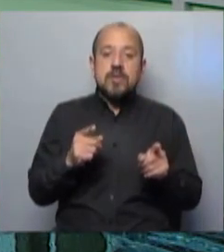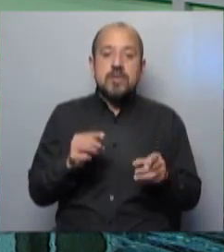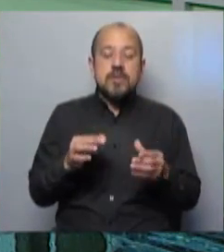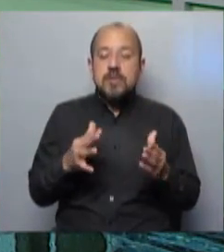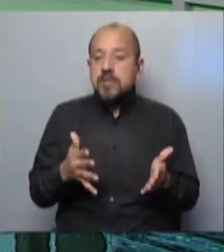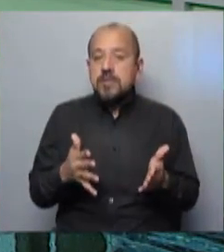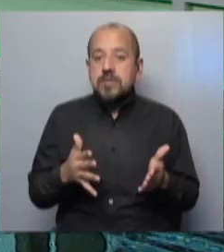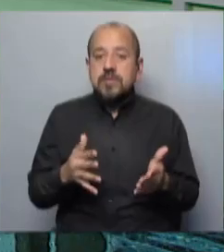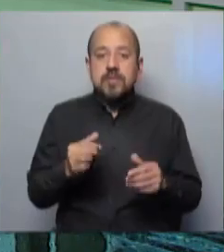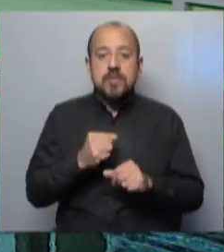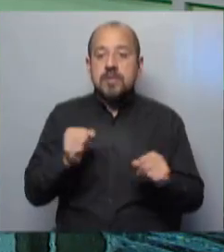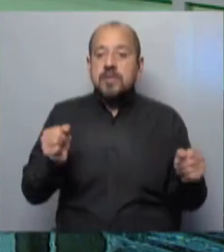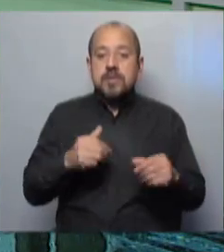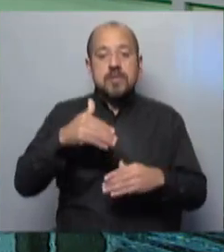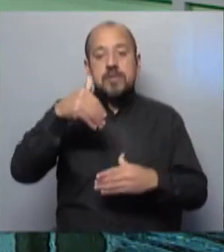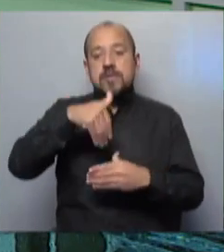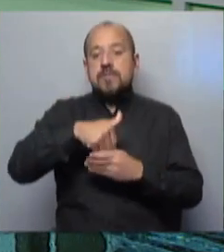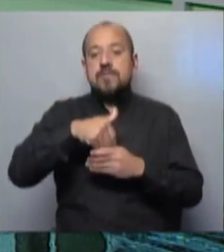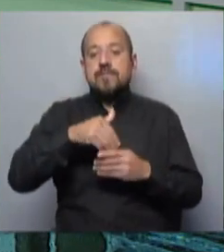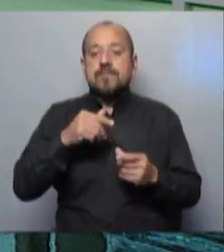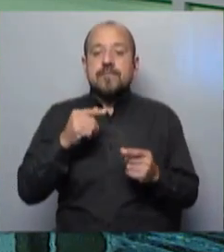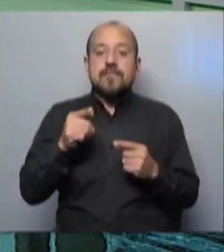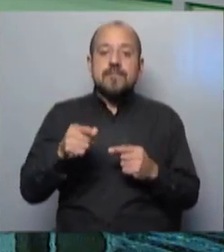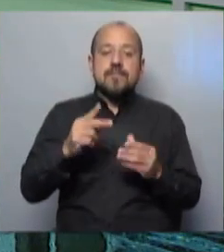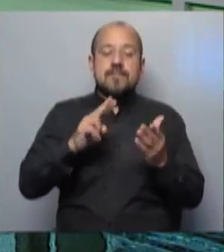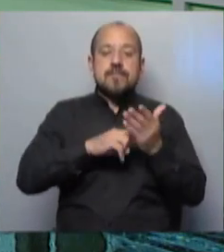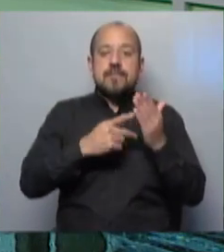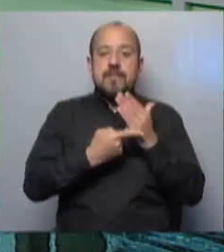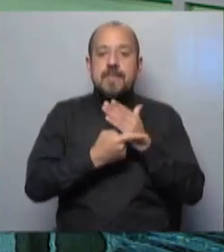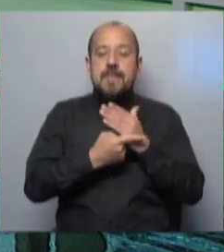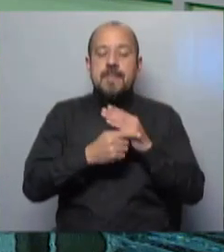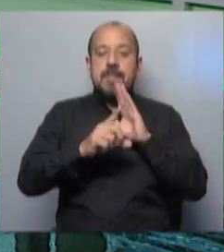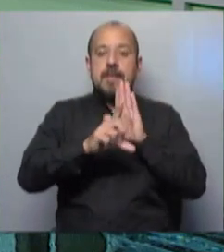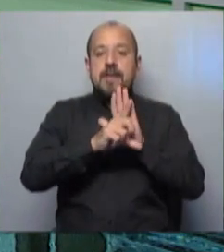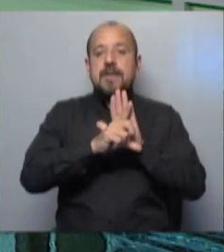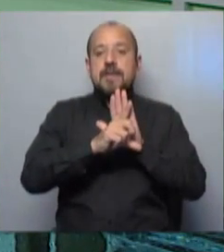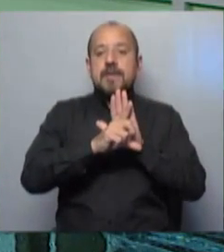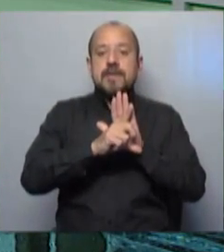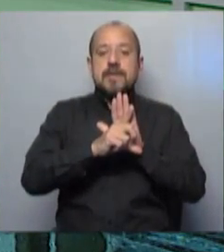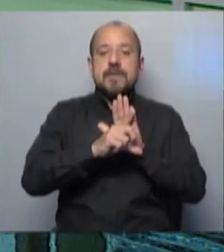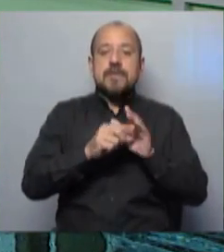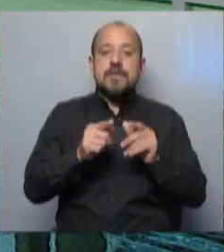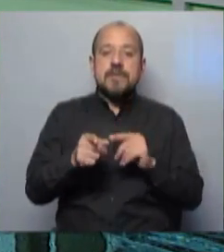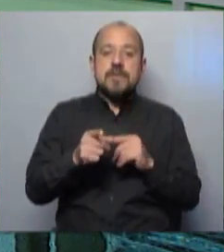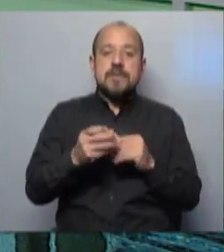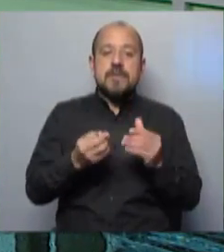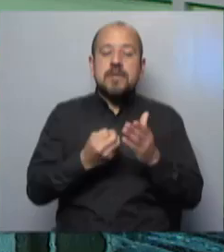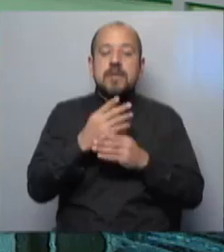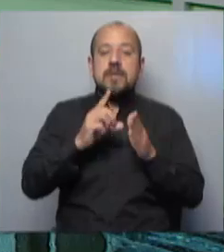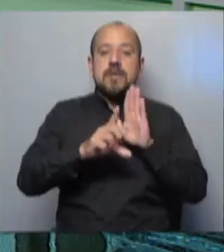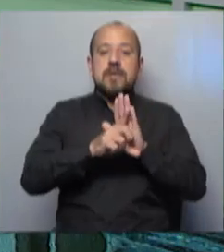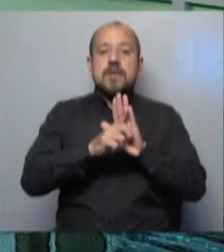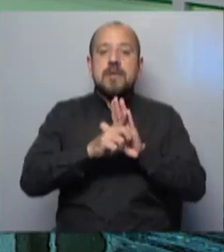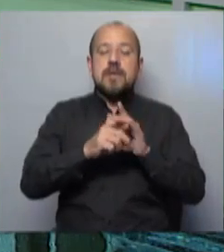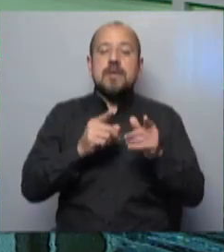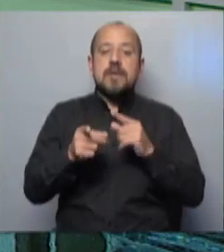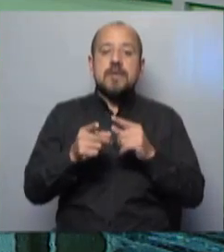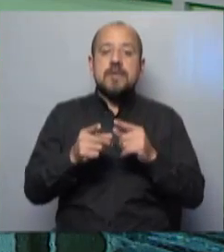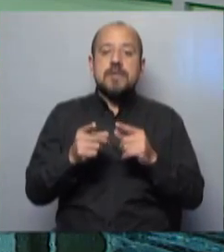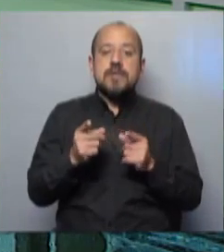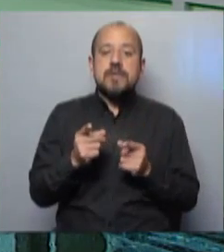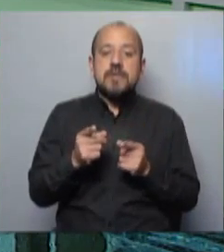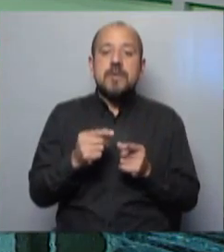no se logró votar de hecho este proyecto de ley de nueva ley de medios como se le conoce popularmente